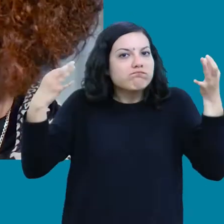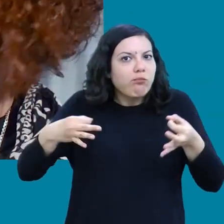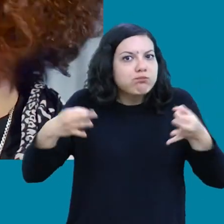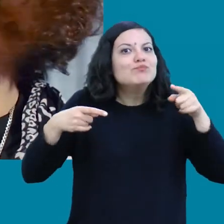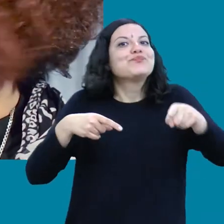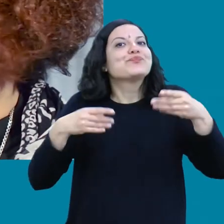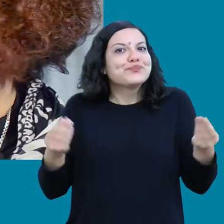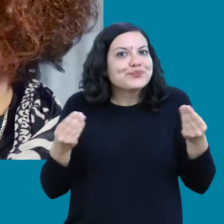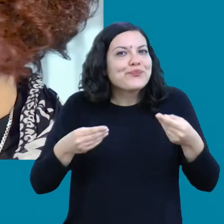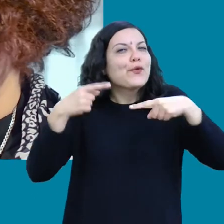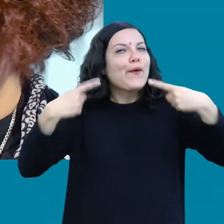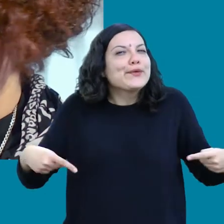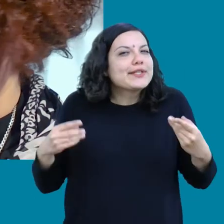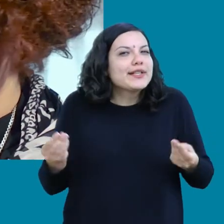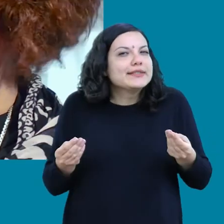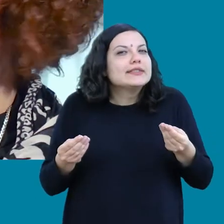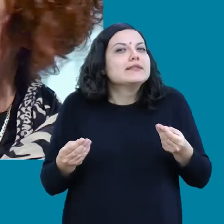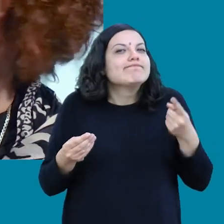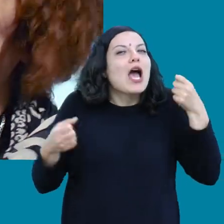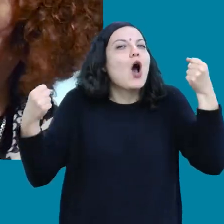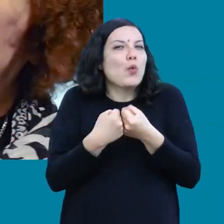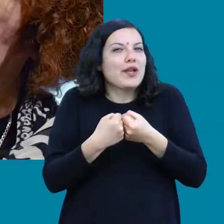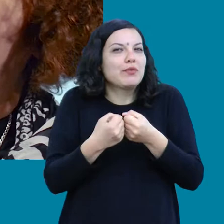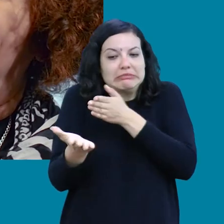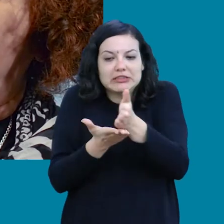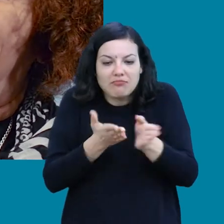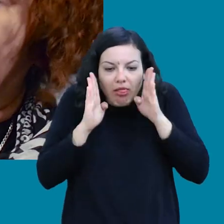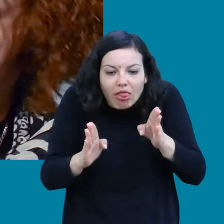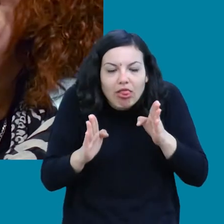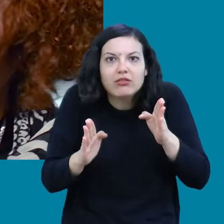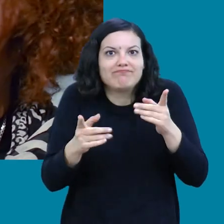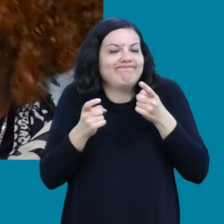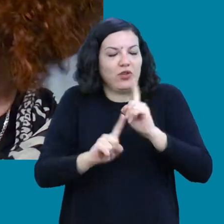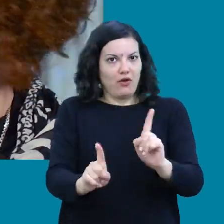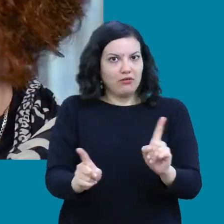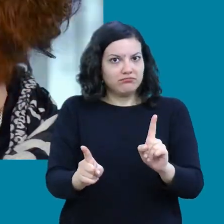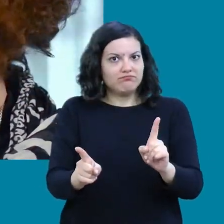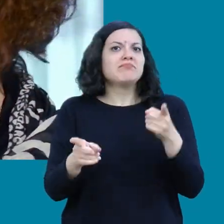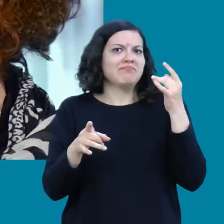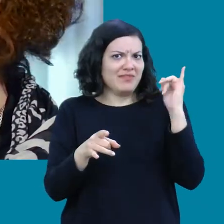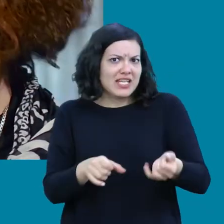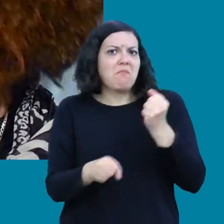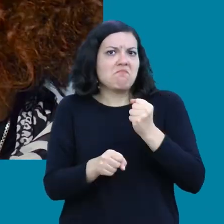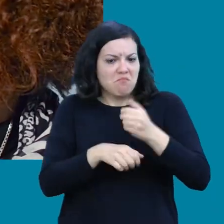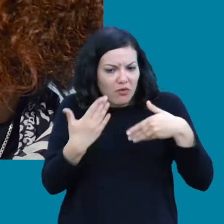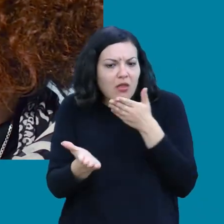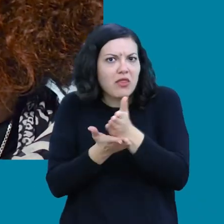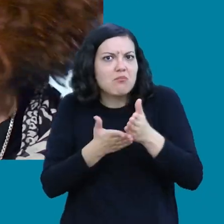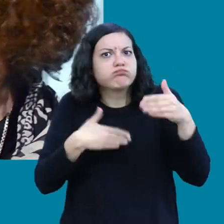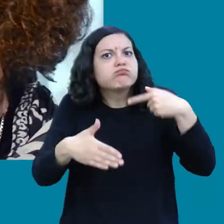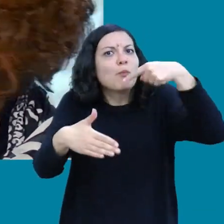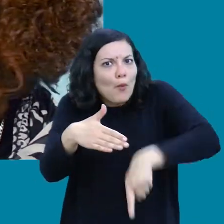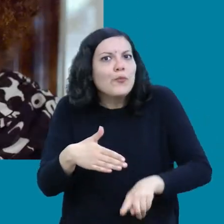Y ahí, bueno, ¿cuáles son las alianzas? No necesitamos recluirnos en las disciplinas, necesitamos, por supuesto, avivar el trabajo de